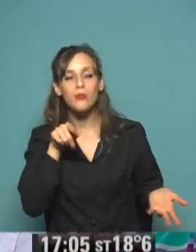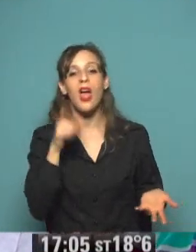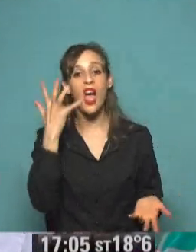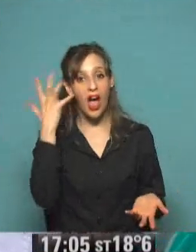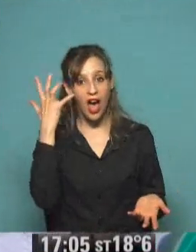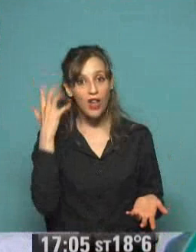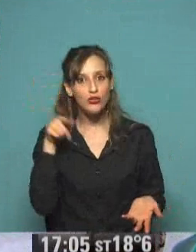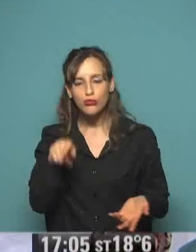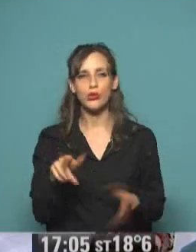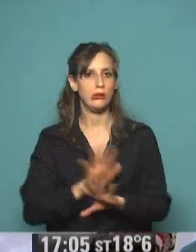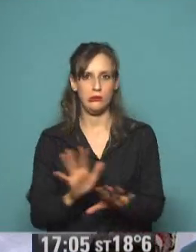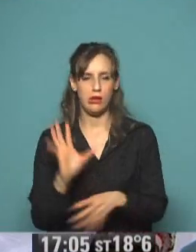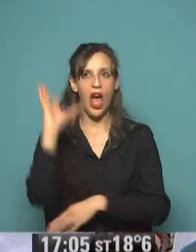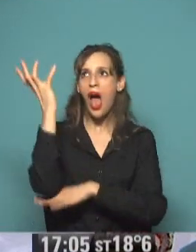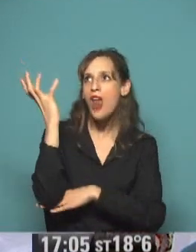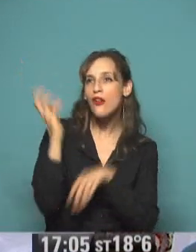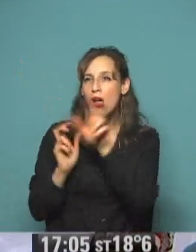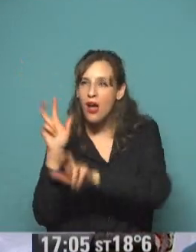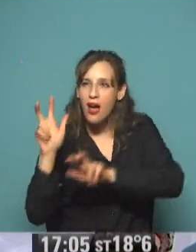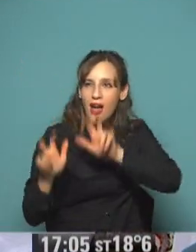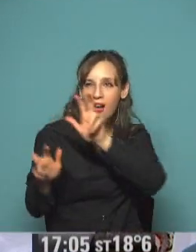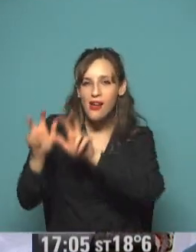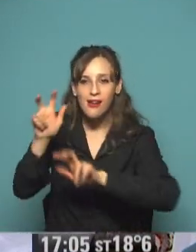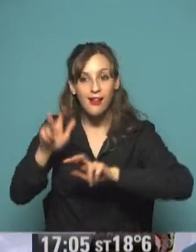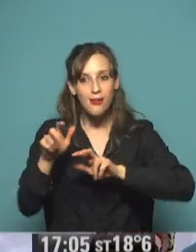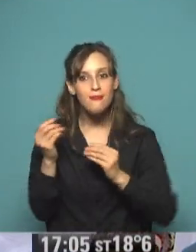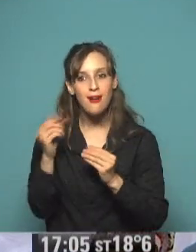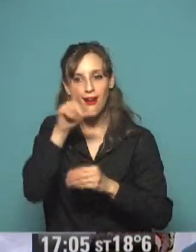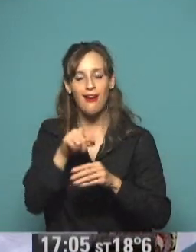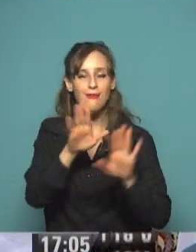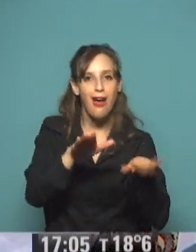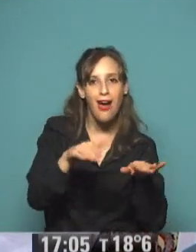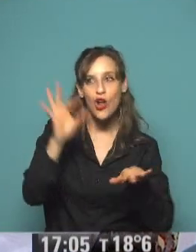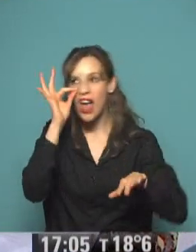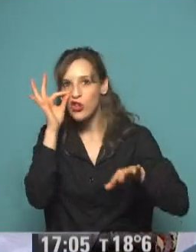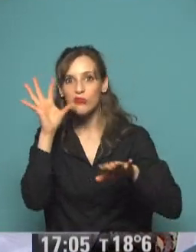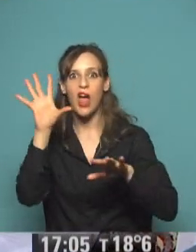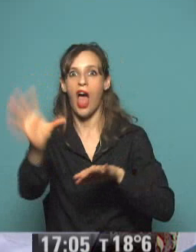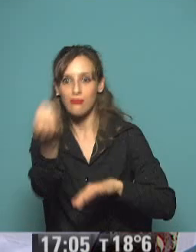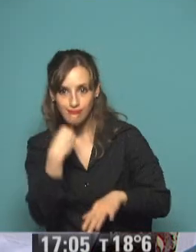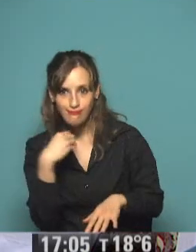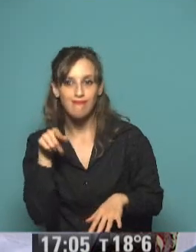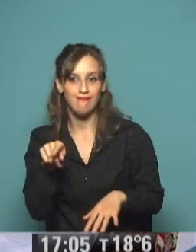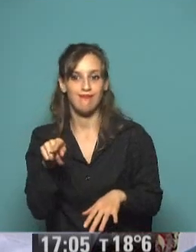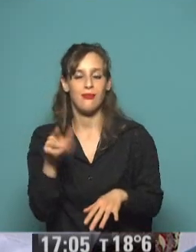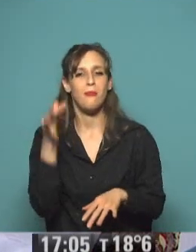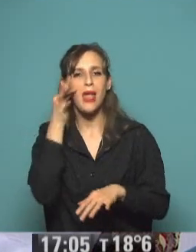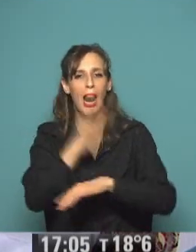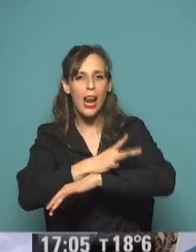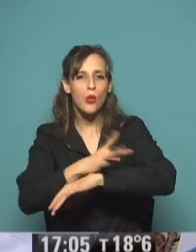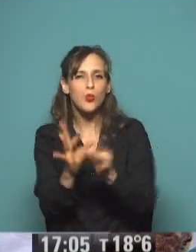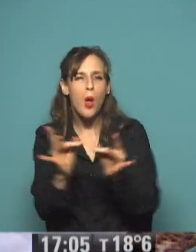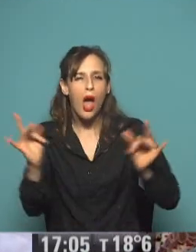Guiña maulla y trepa a los árboles sigiloso en busca de ratoncitos y pajaritos. Luce una piel suave y